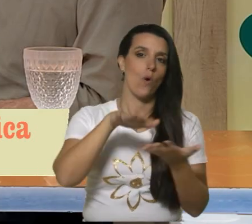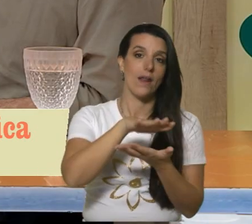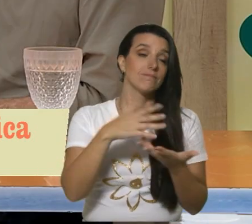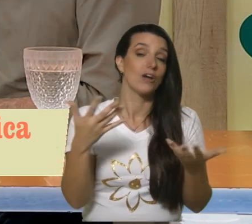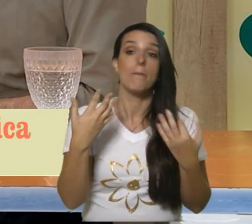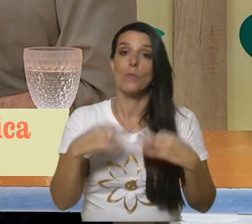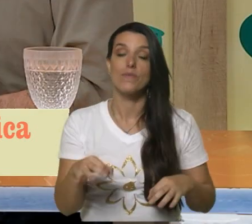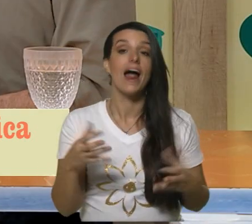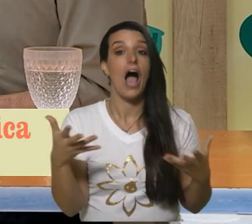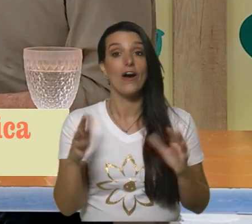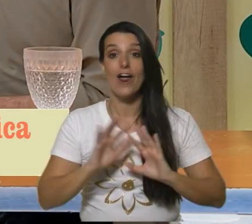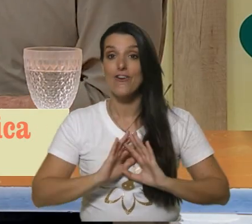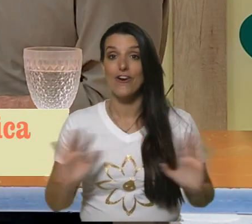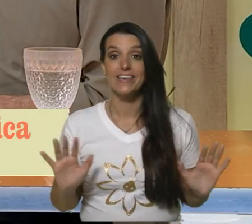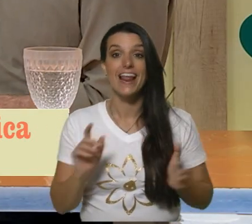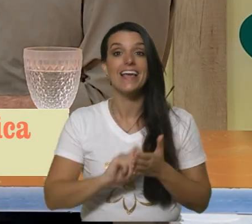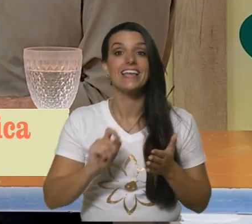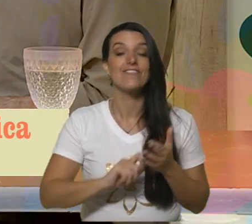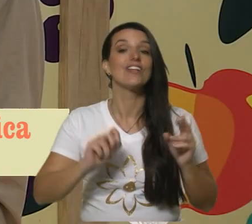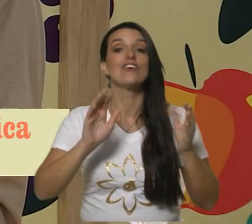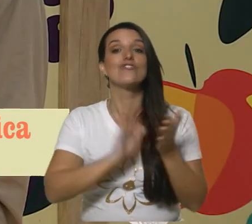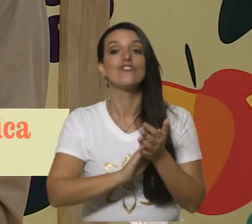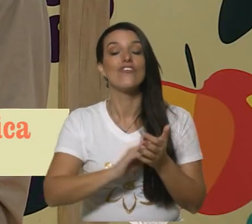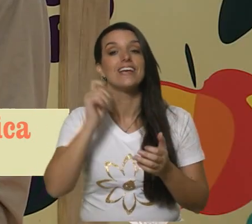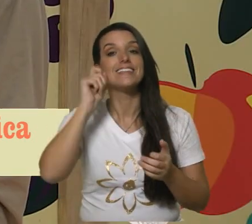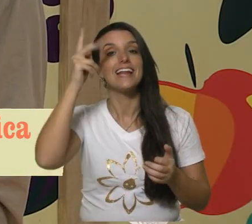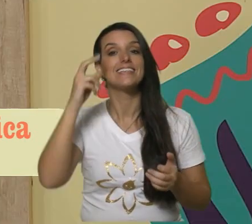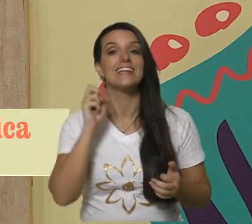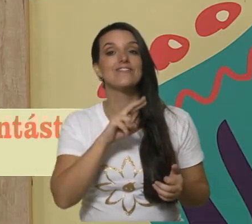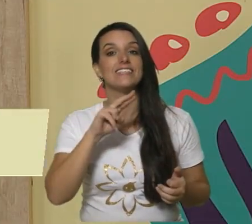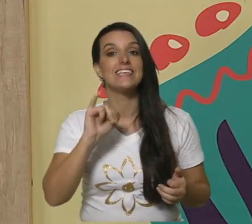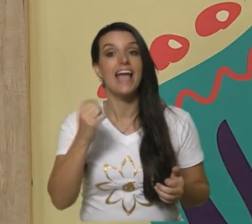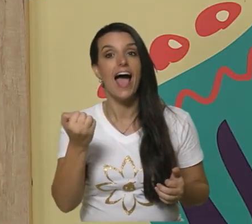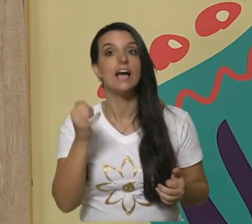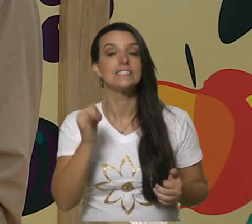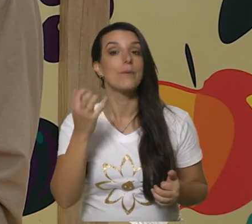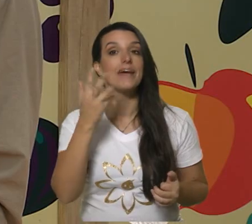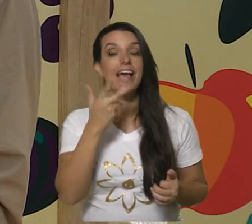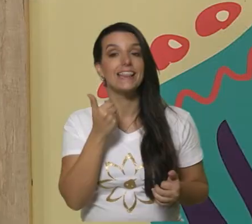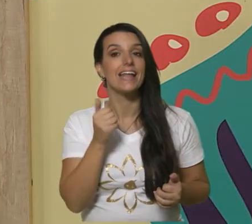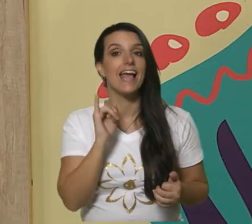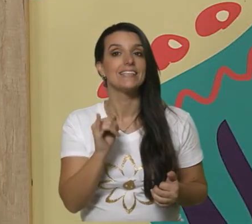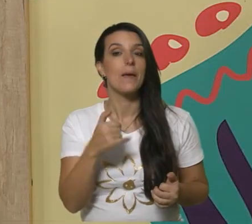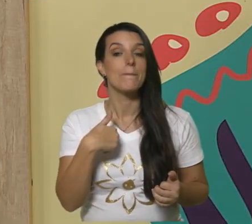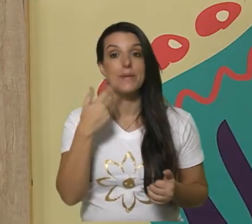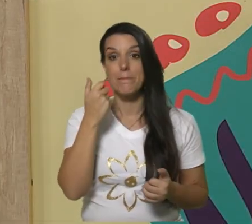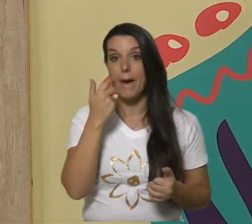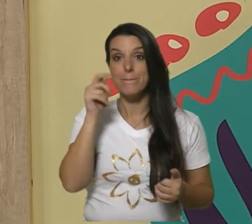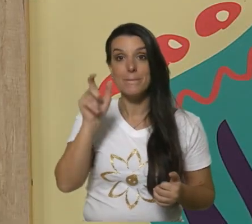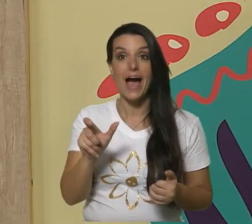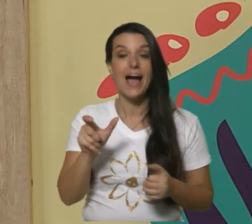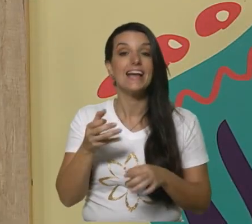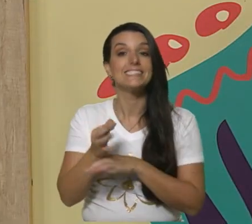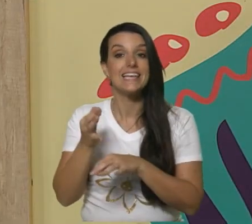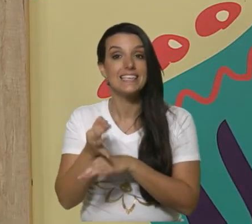que y ahora no tenes ganas de escribir sobre Inteligencia artificial o una cosa así ya que estás en este mundoa que mi papá enseñaba